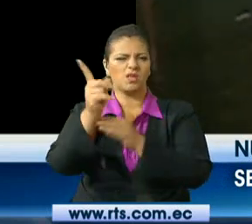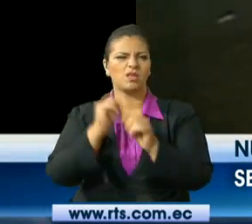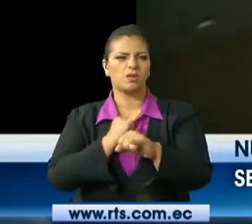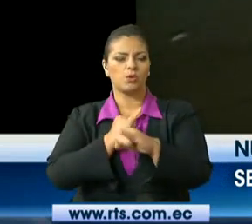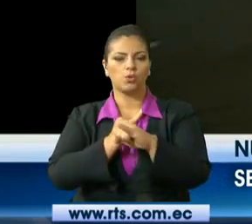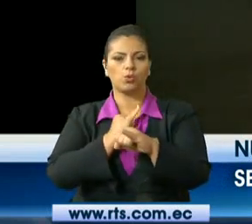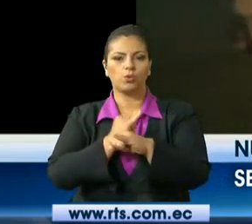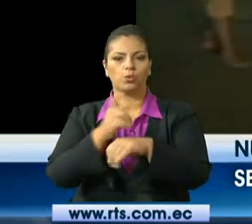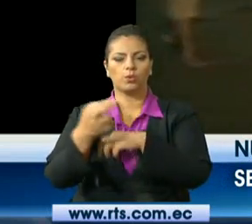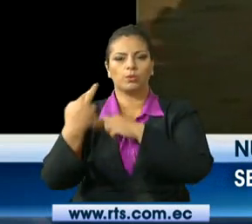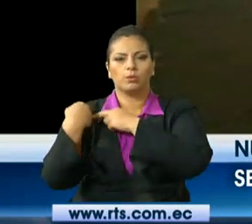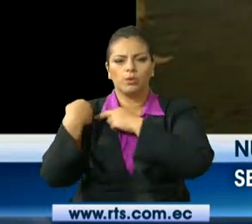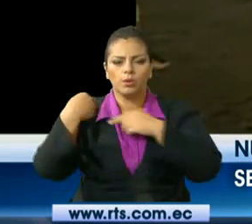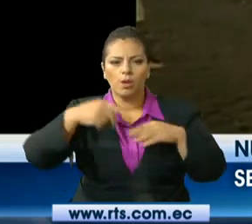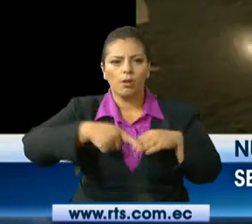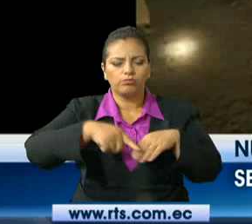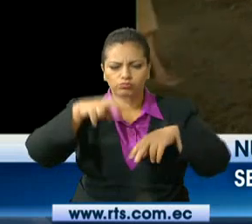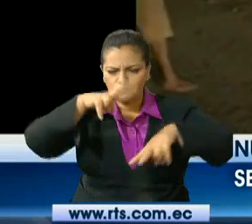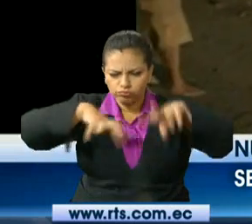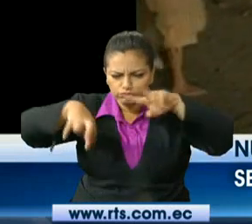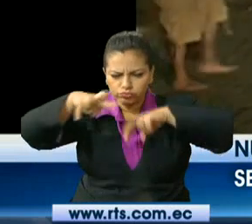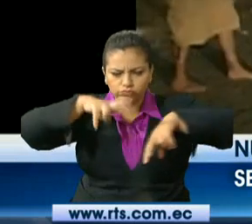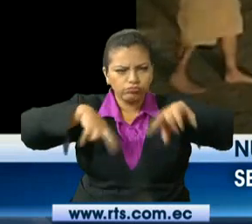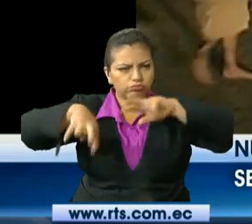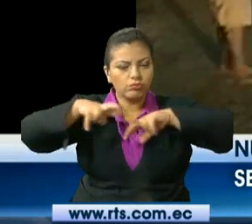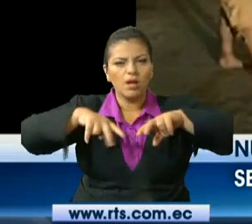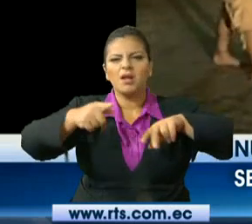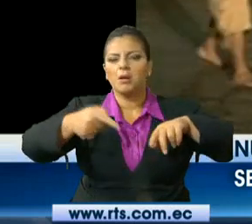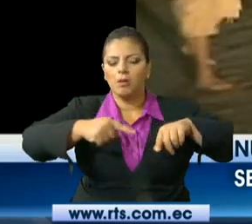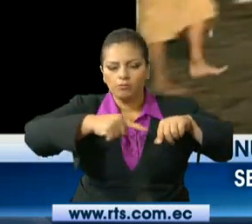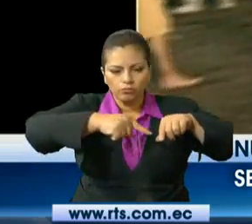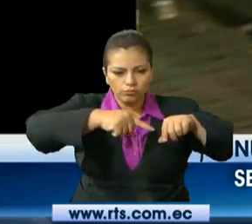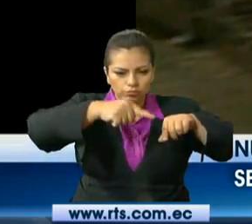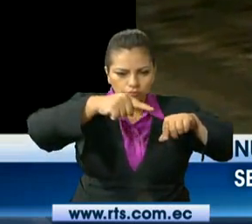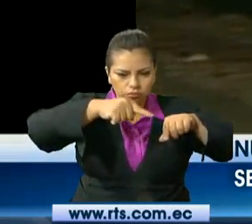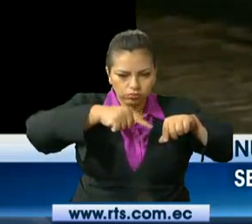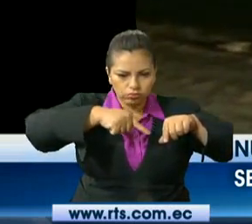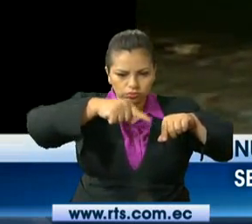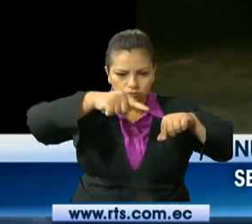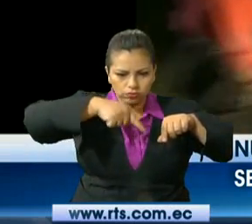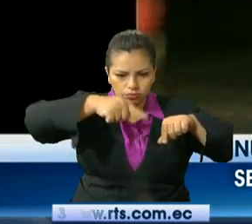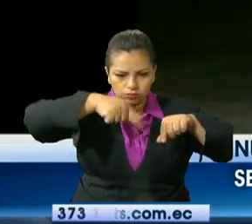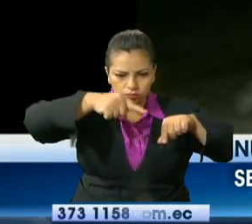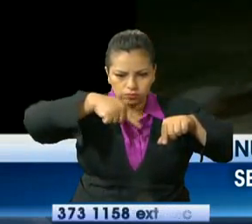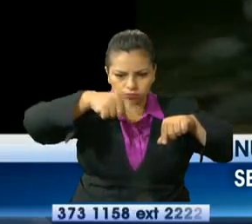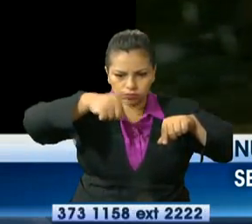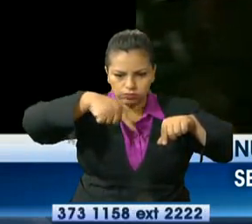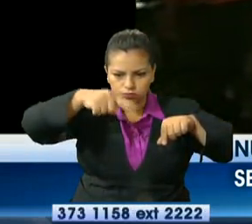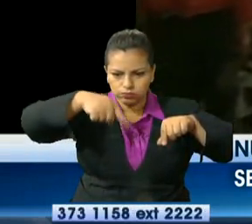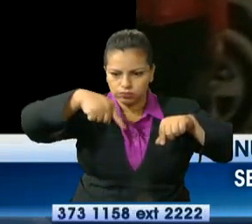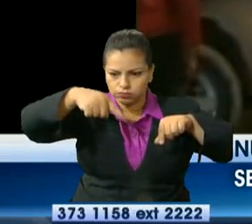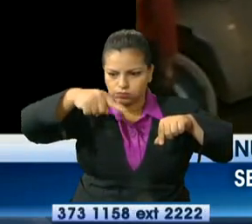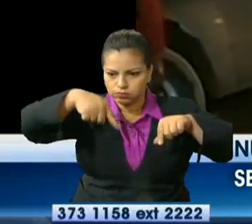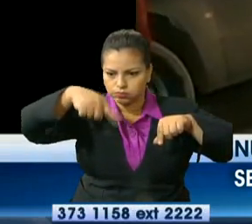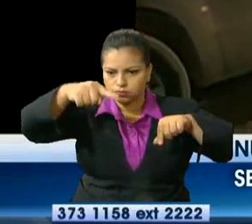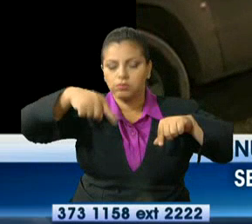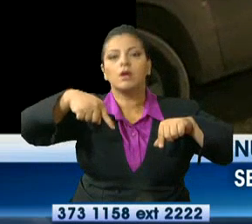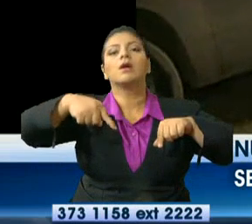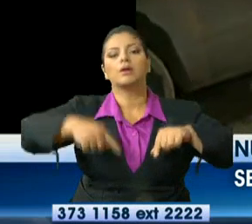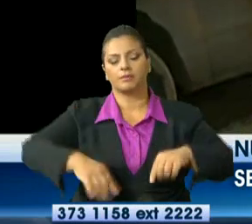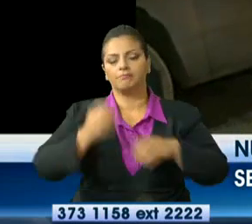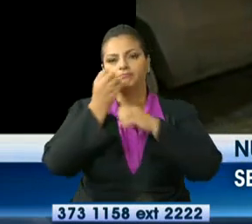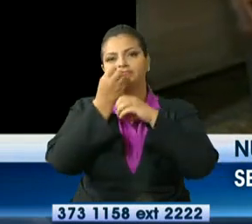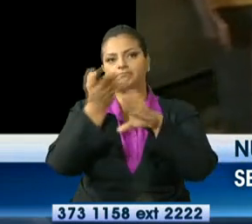del terremoto, o sea, de este movimiento telúrico, se ubicó a una profundidad de 15.7 kilómetros y a